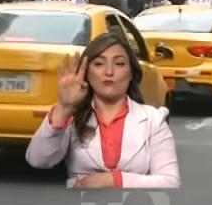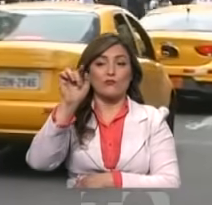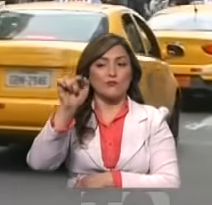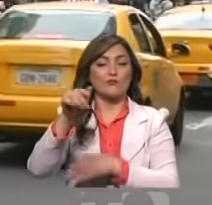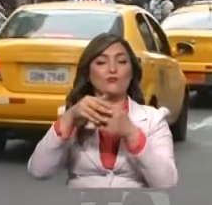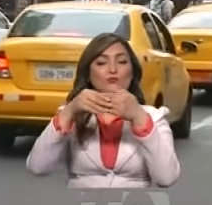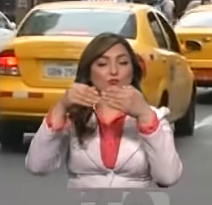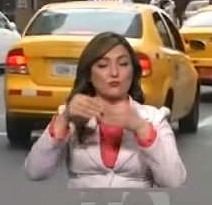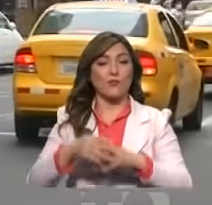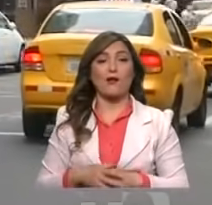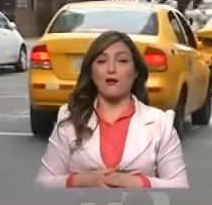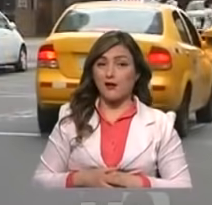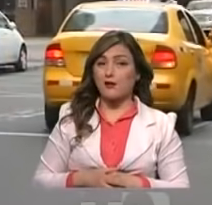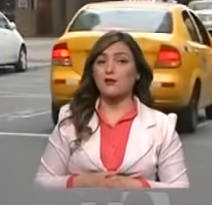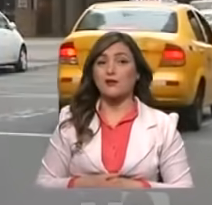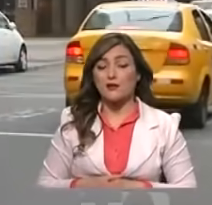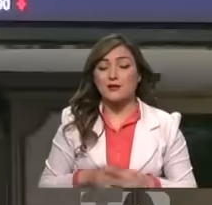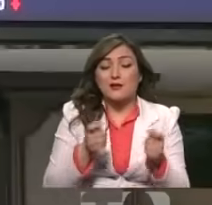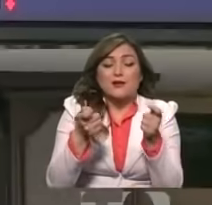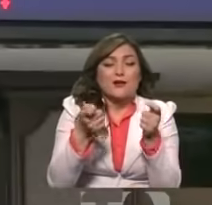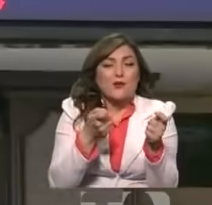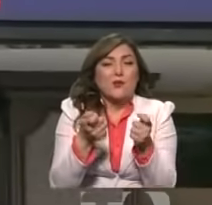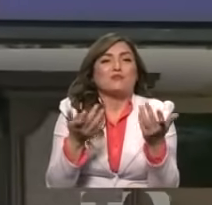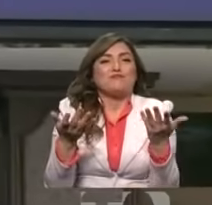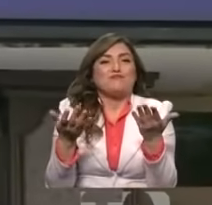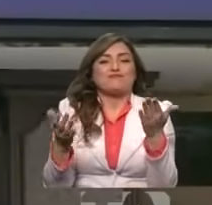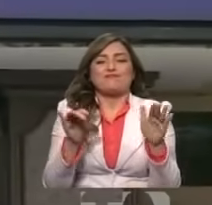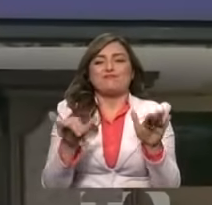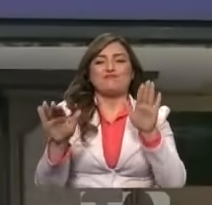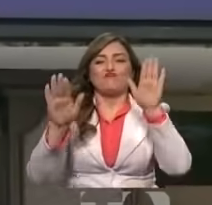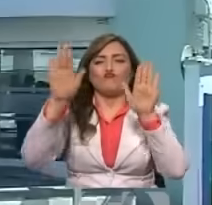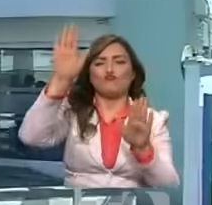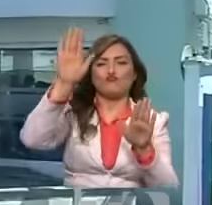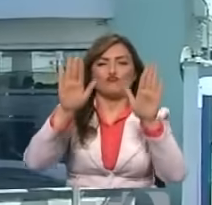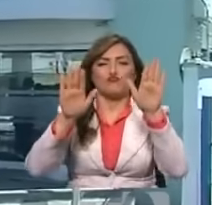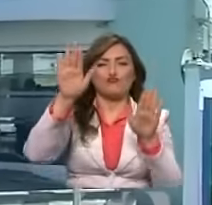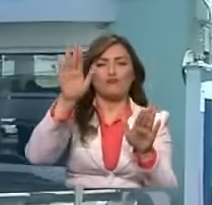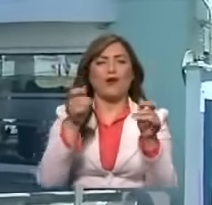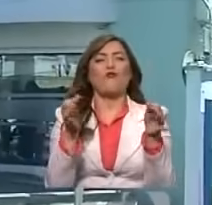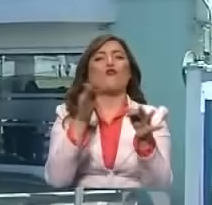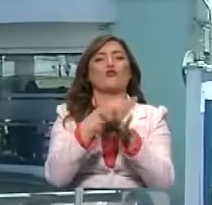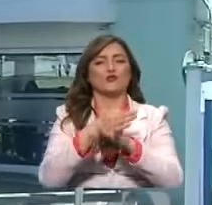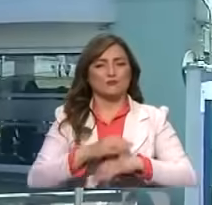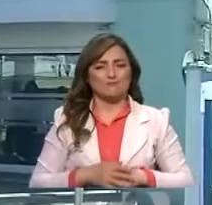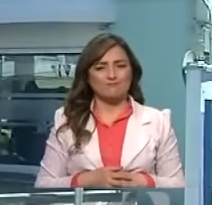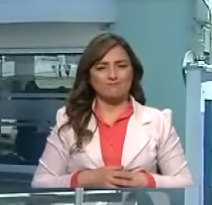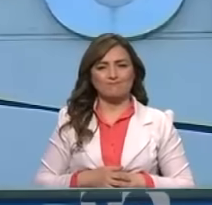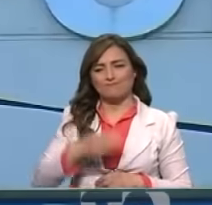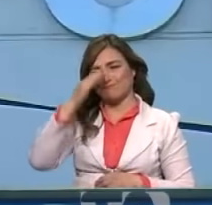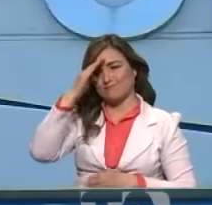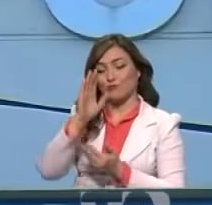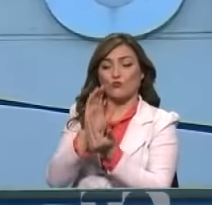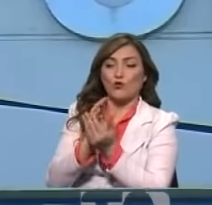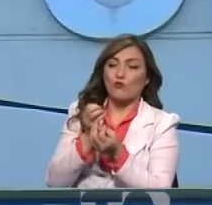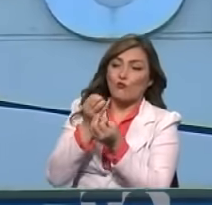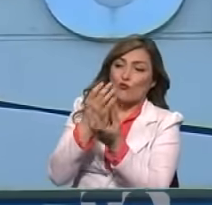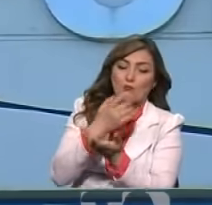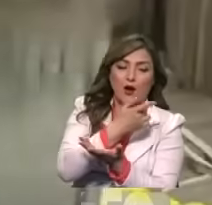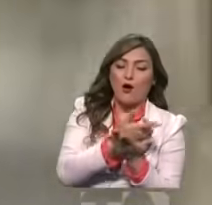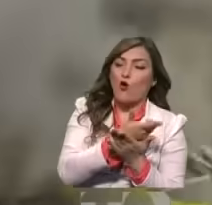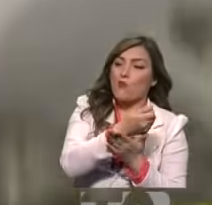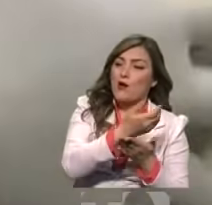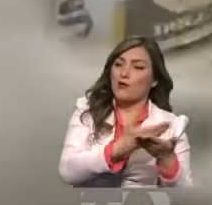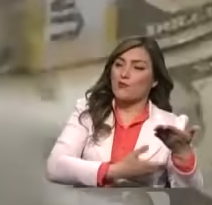$1,054,000. Se trataría de una operación paralela al mercado bursátil, pues al ISPOL se le informaba sobre presuntas compras de